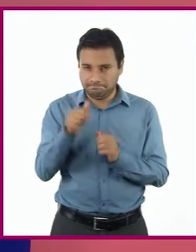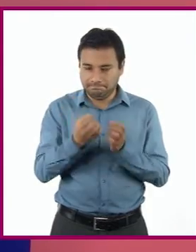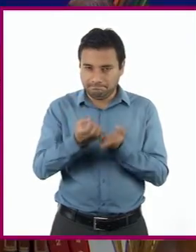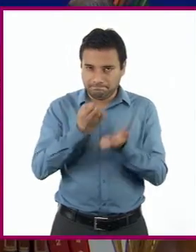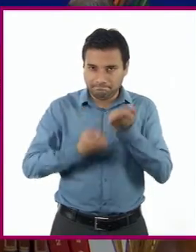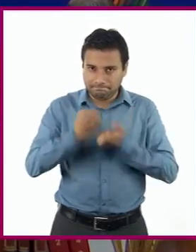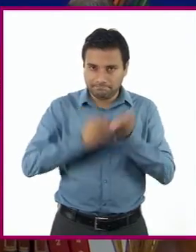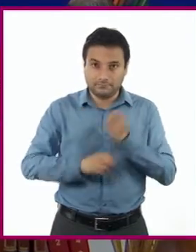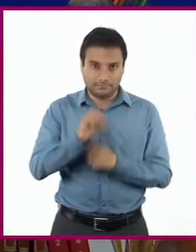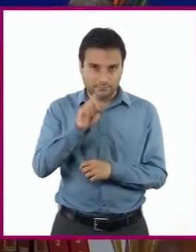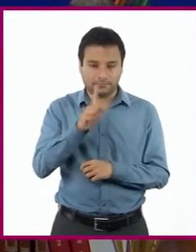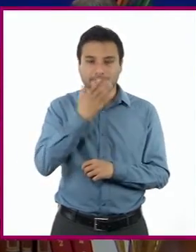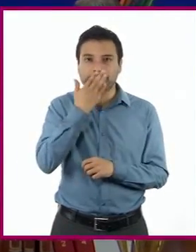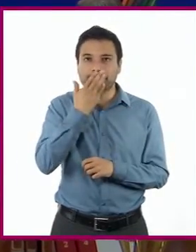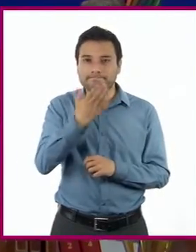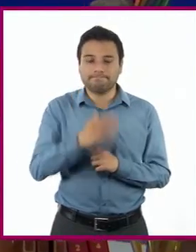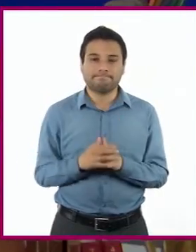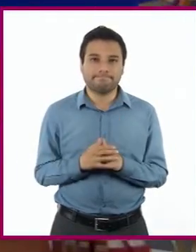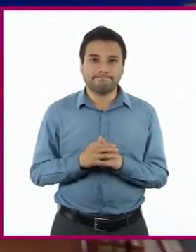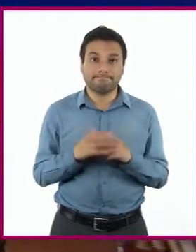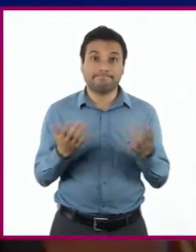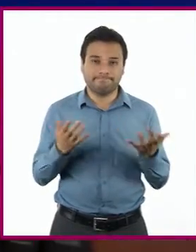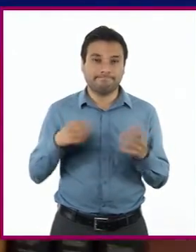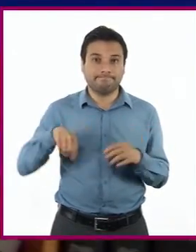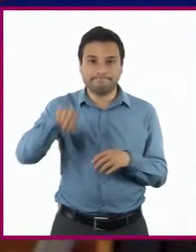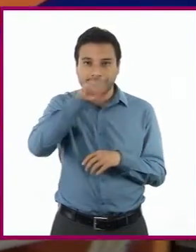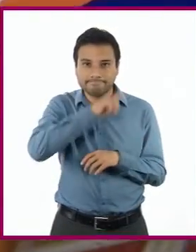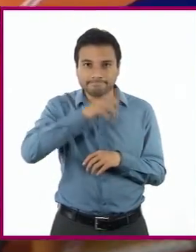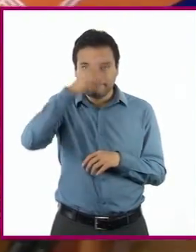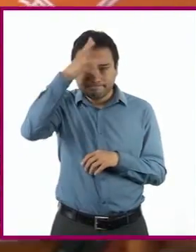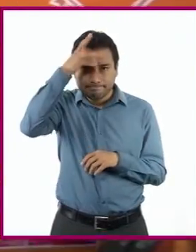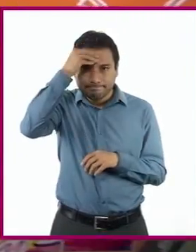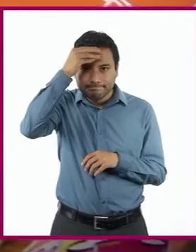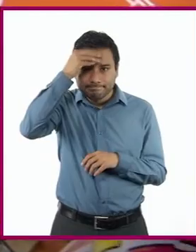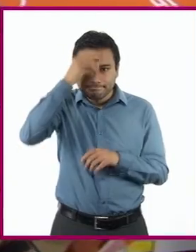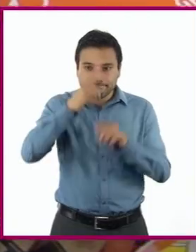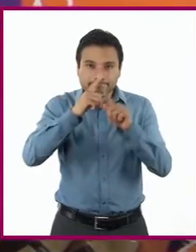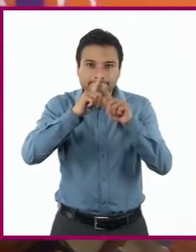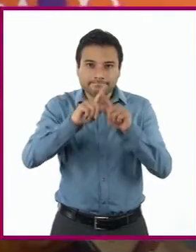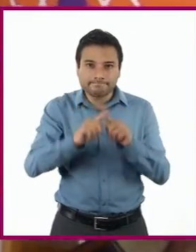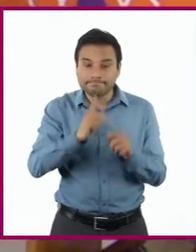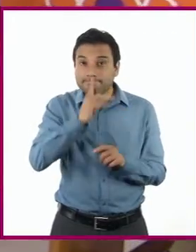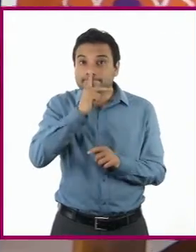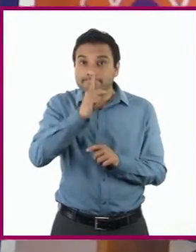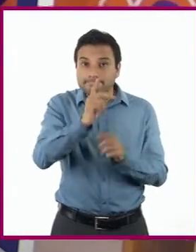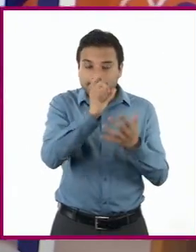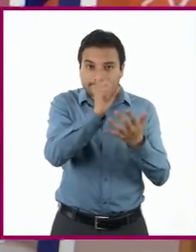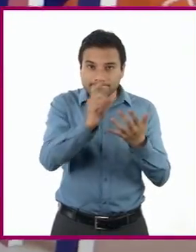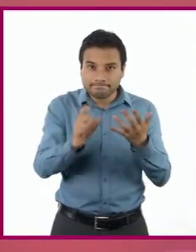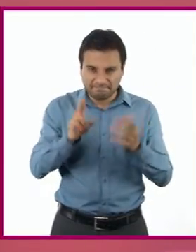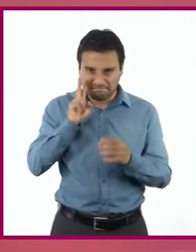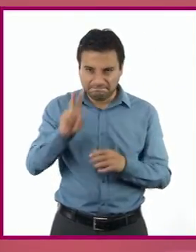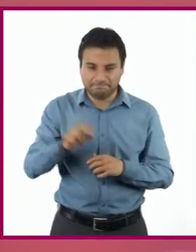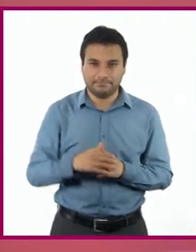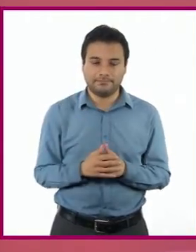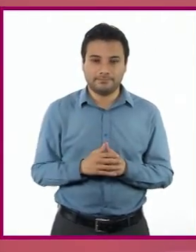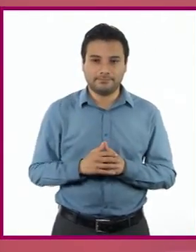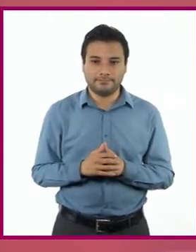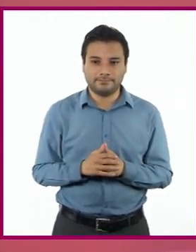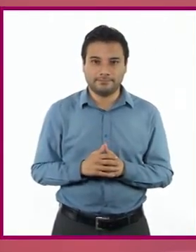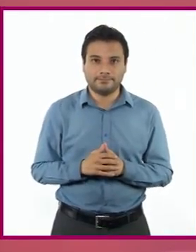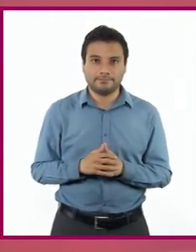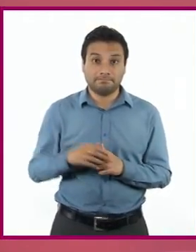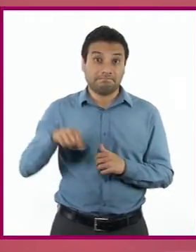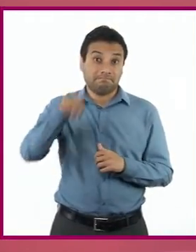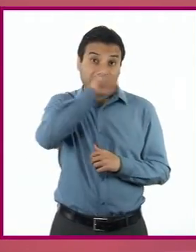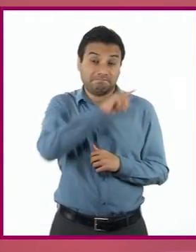ejercicio? Claro, de esta manera pondremos en práctica los diferentes marcadores discursivos que hemos analizado. Las